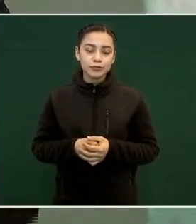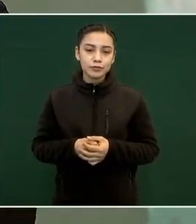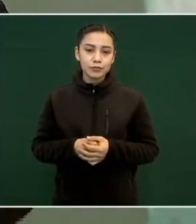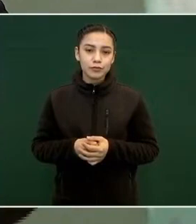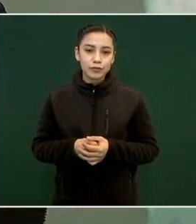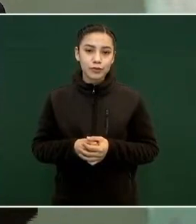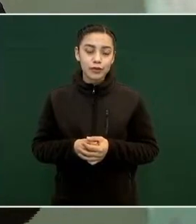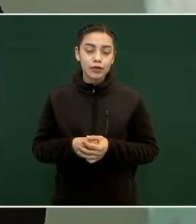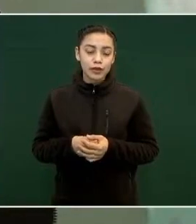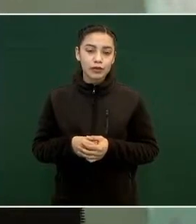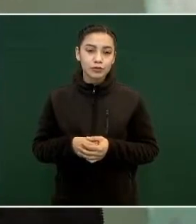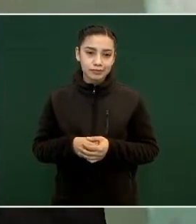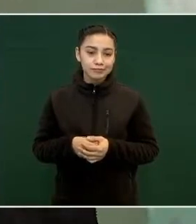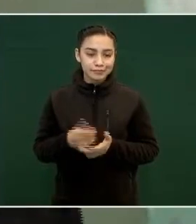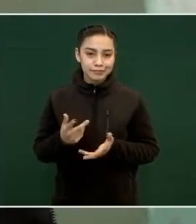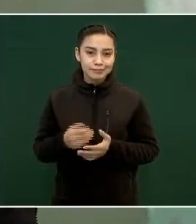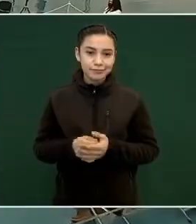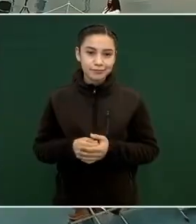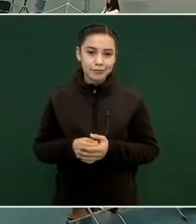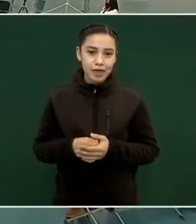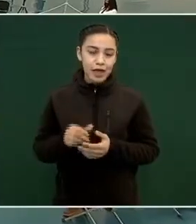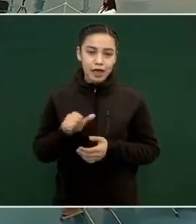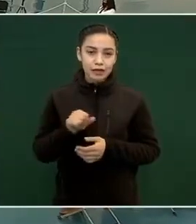de doctrina, pues,